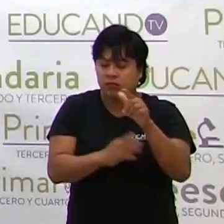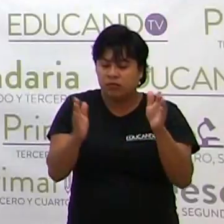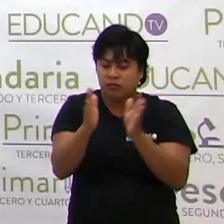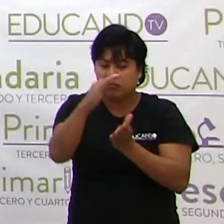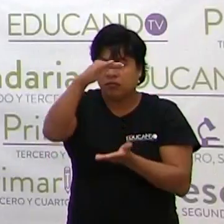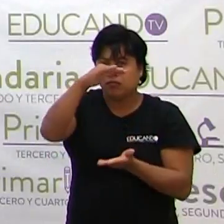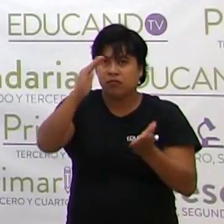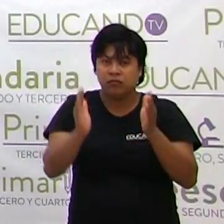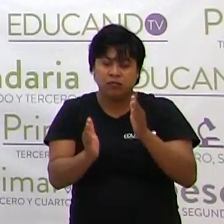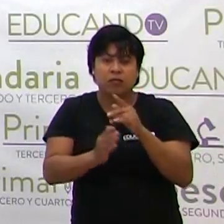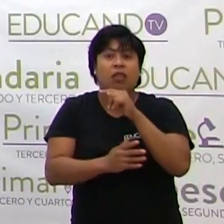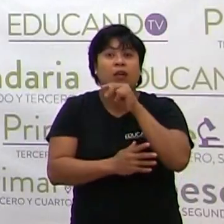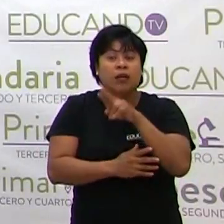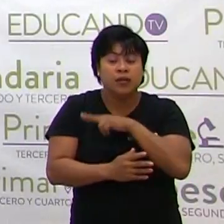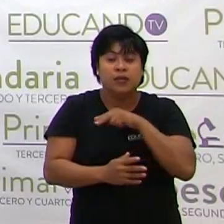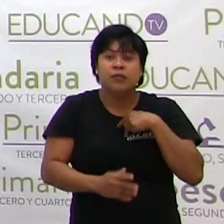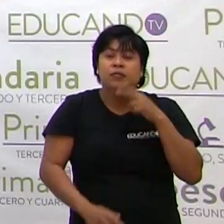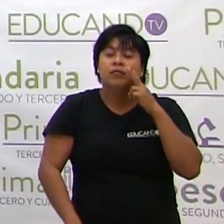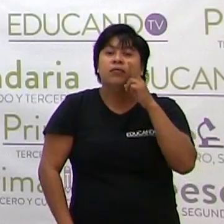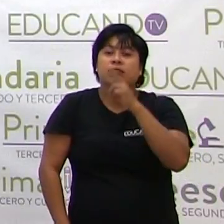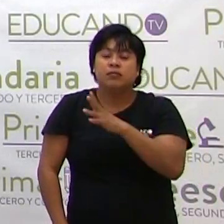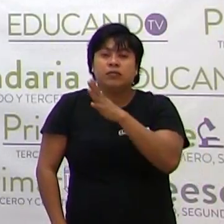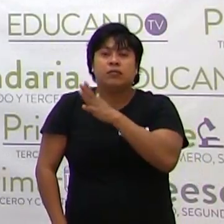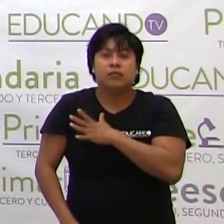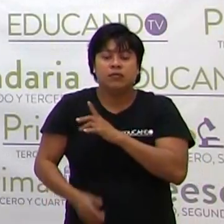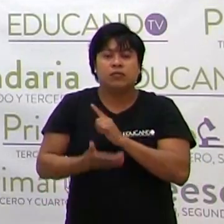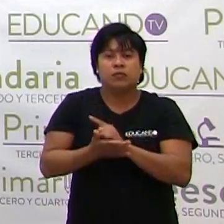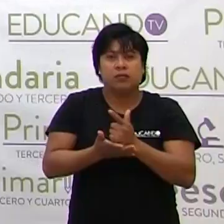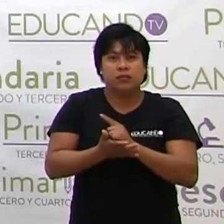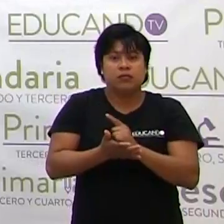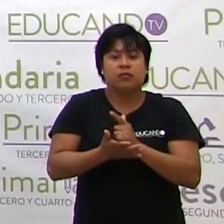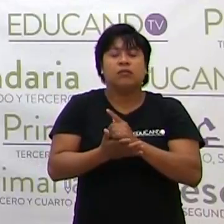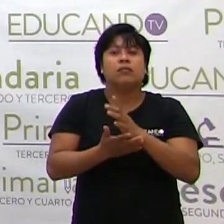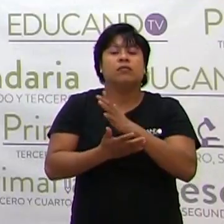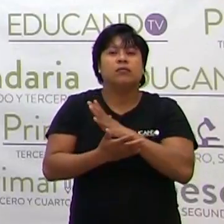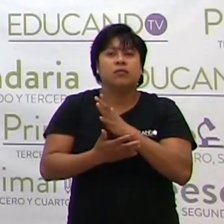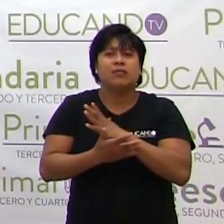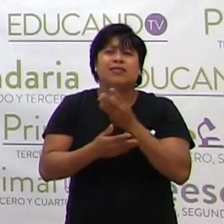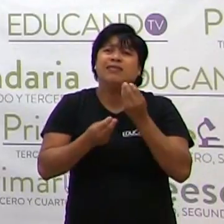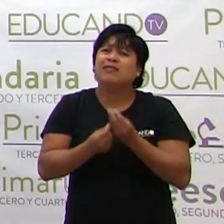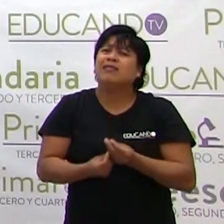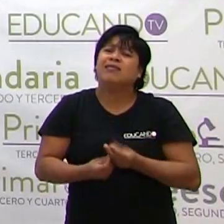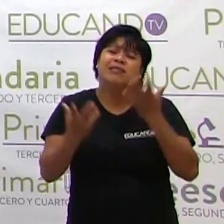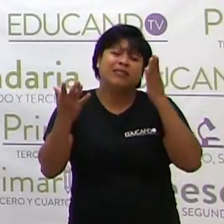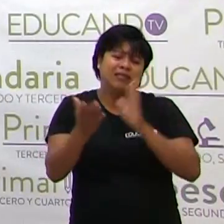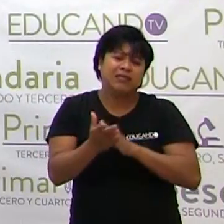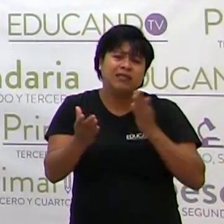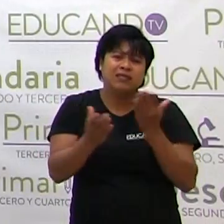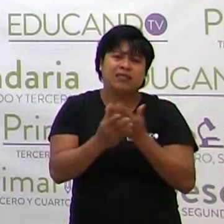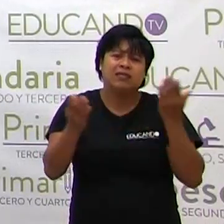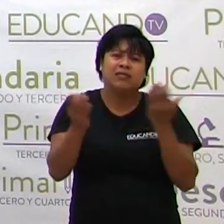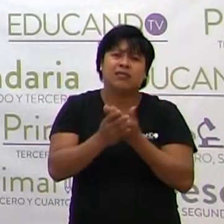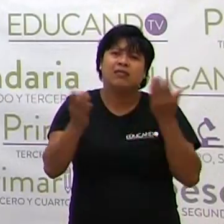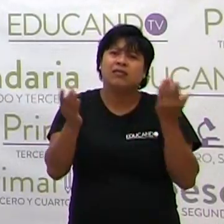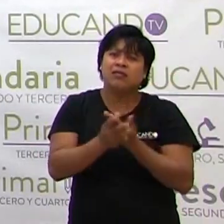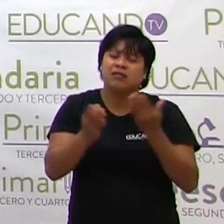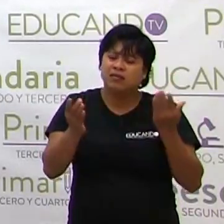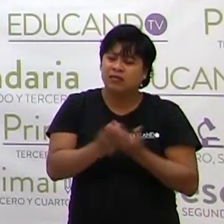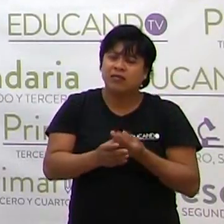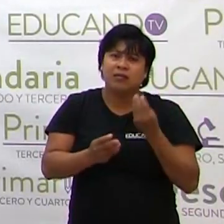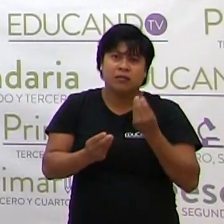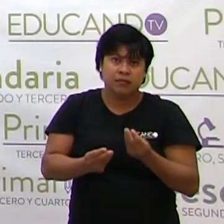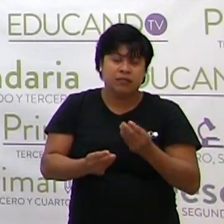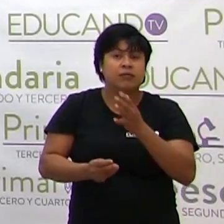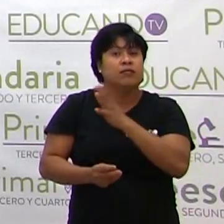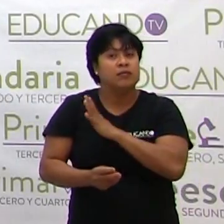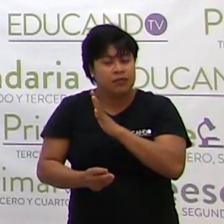También vamos a encontrar libros que tienen muchísimas hojas. Quiere decir que